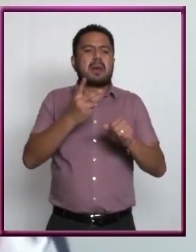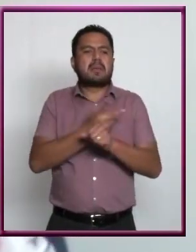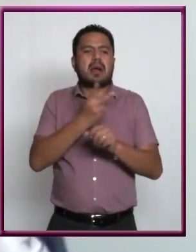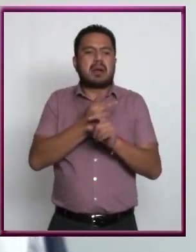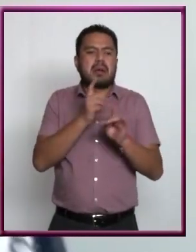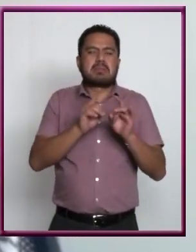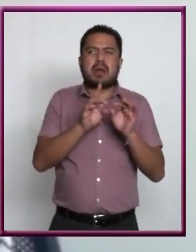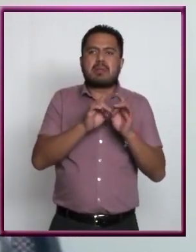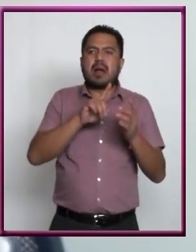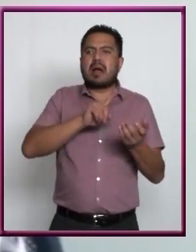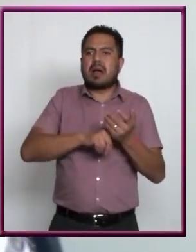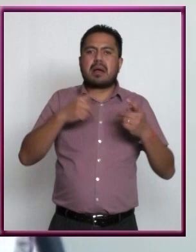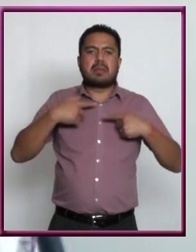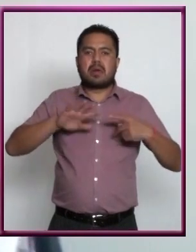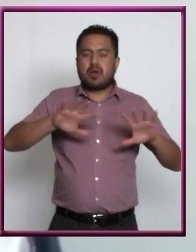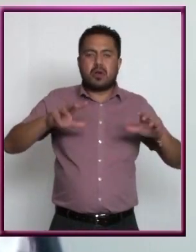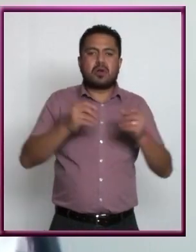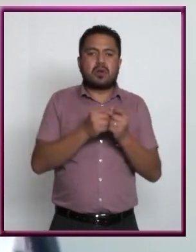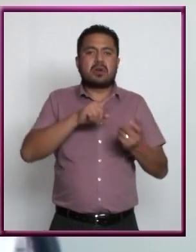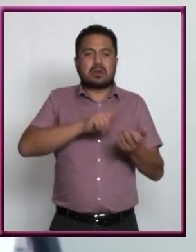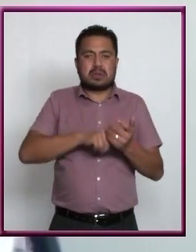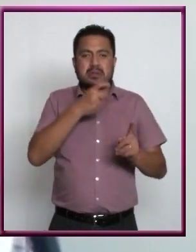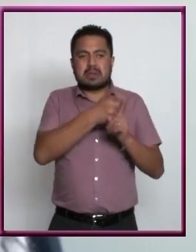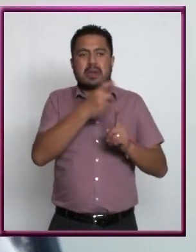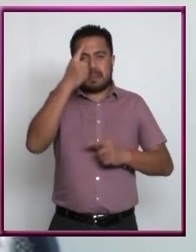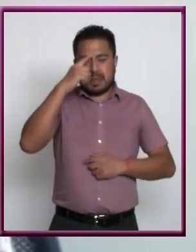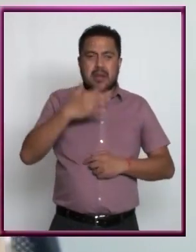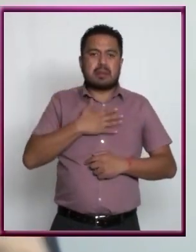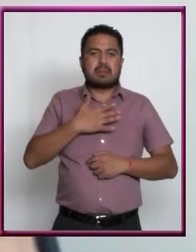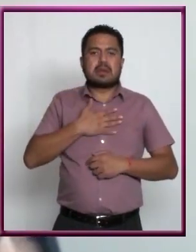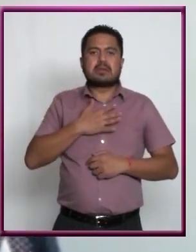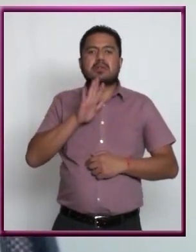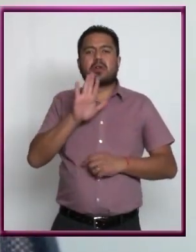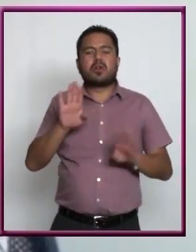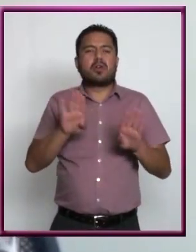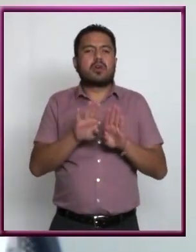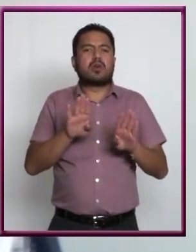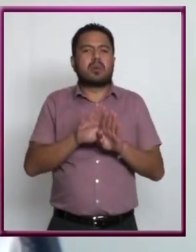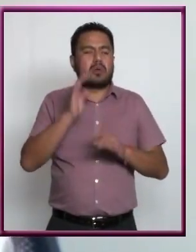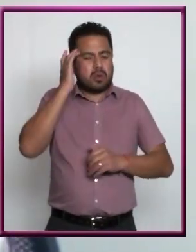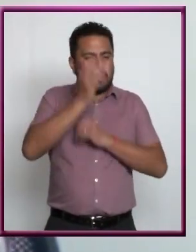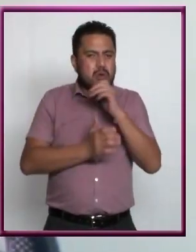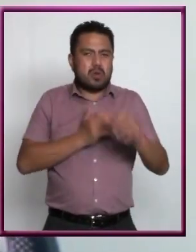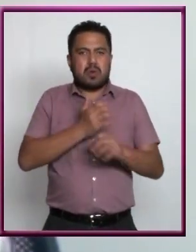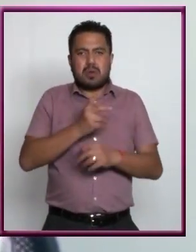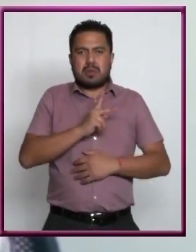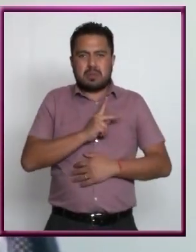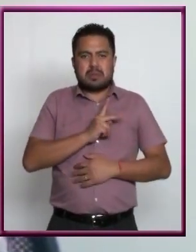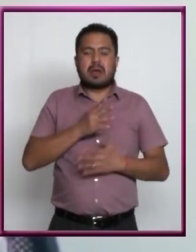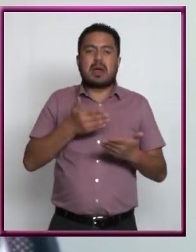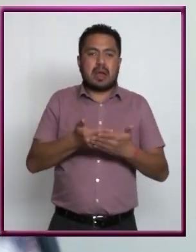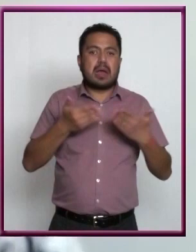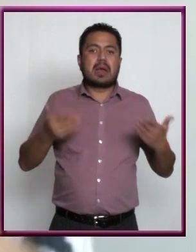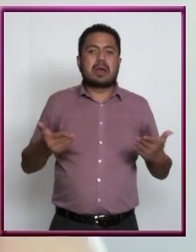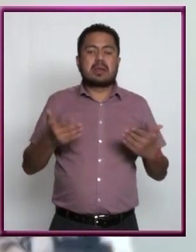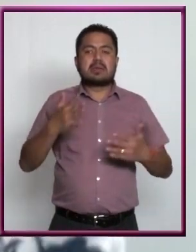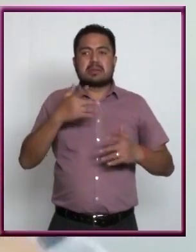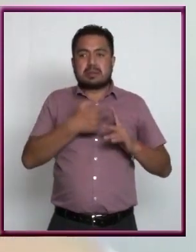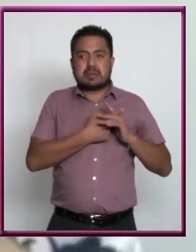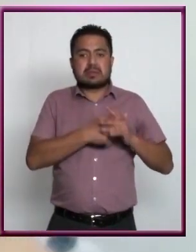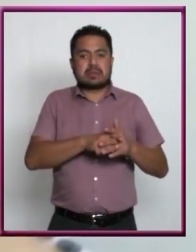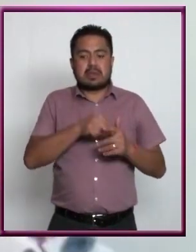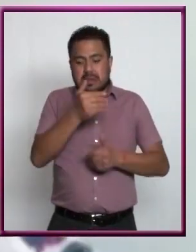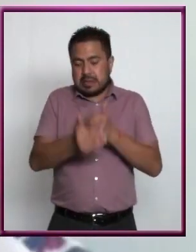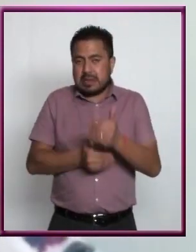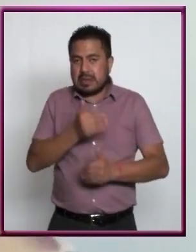pasado aquí, toda la gente que he conocido. Y para mí era como un segundo, casi cumpleaños, ¿no? Entonces, bueno, a raíz de